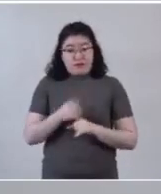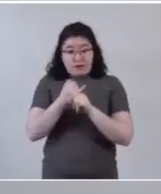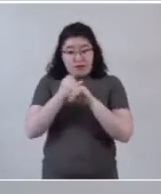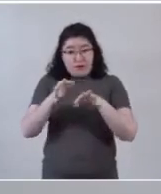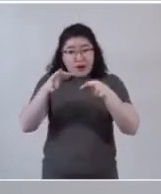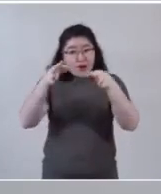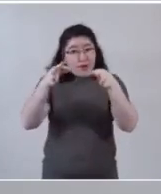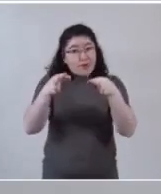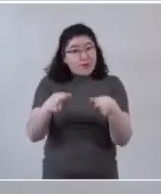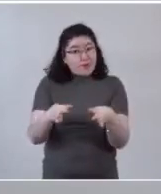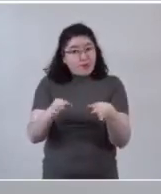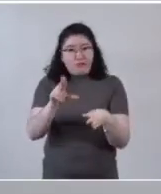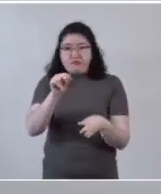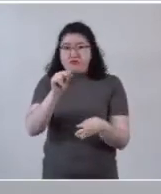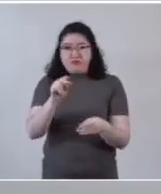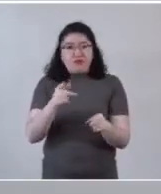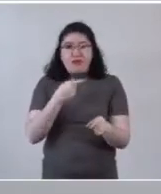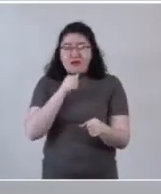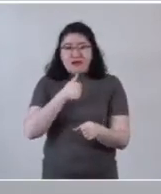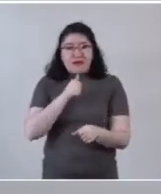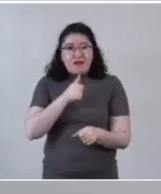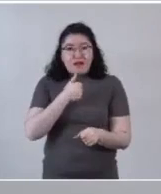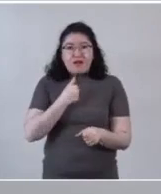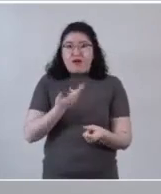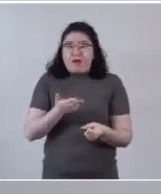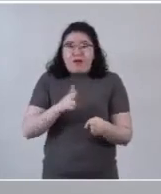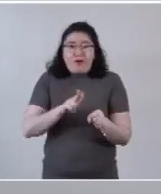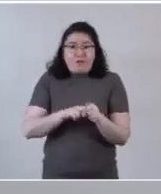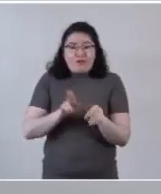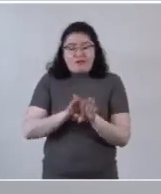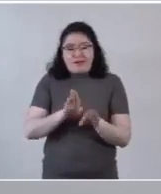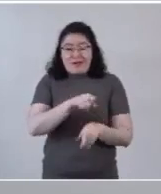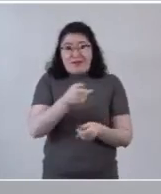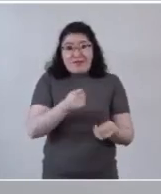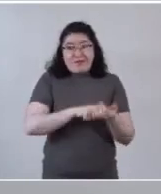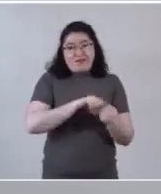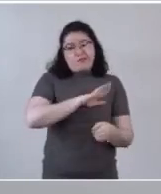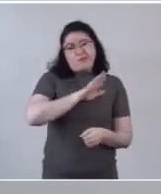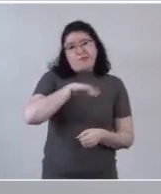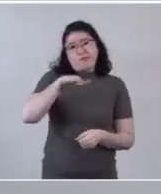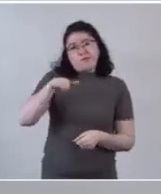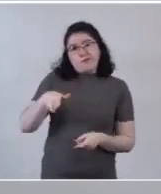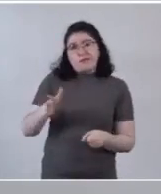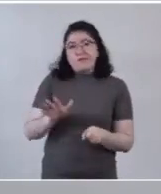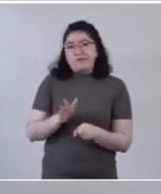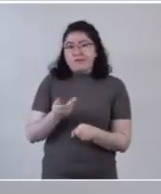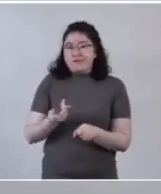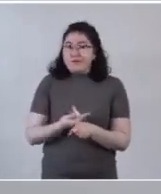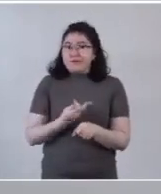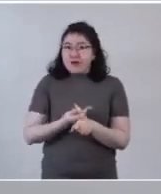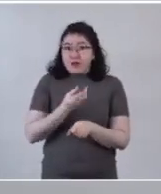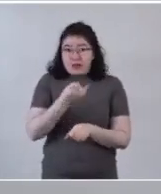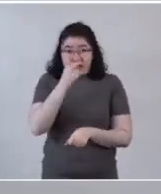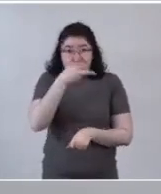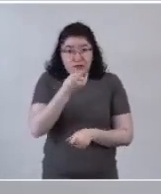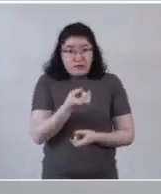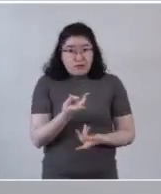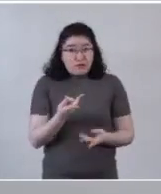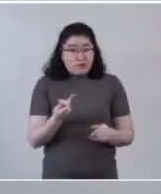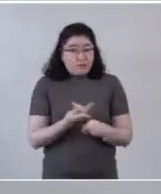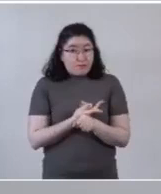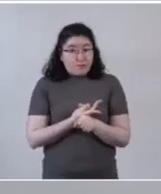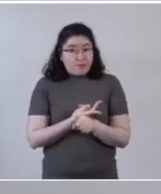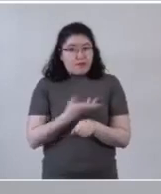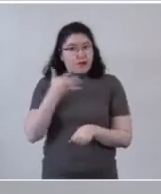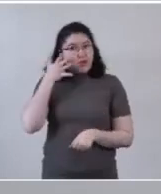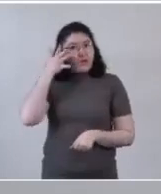verdadera, que hay más muertos en los hospitales de lo que realmente se está informando. ¿Qué opinión le merece esto? Y bueno, ¿qué se espera